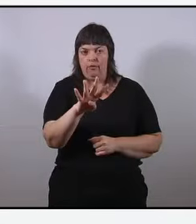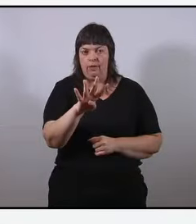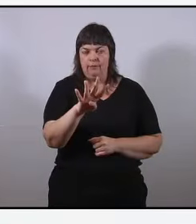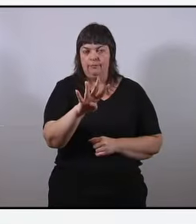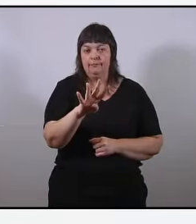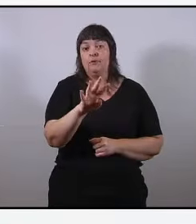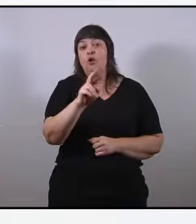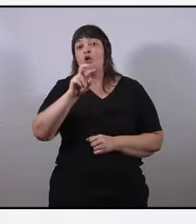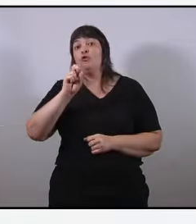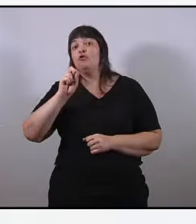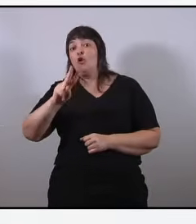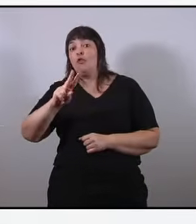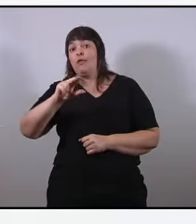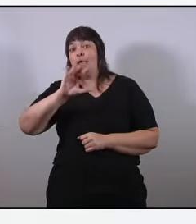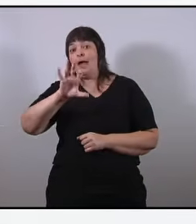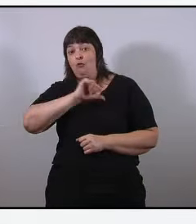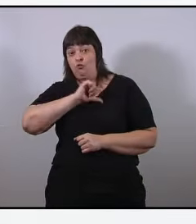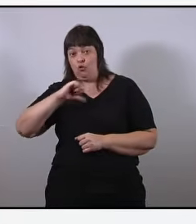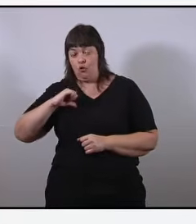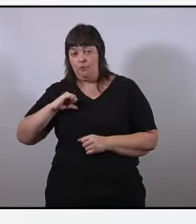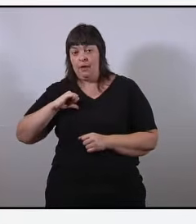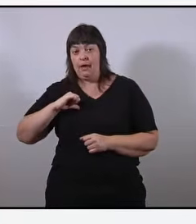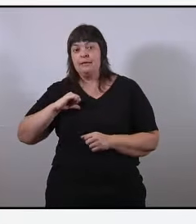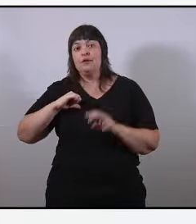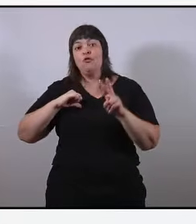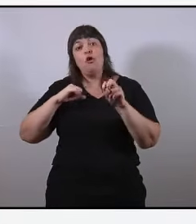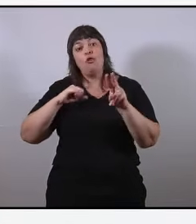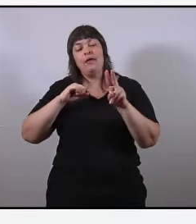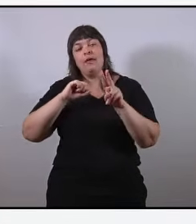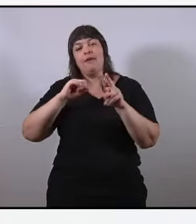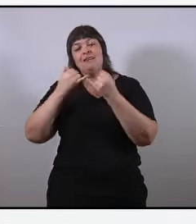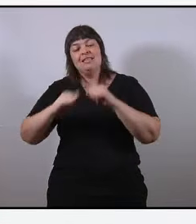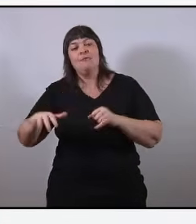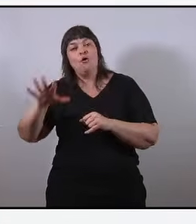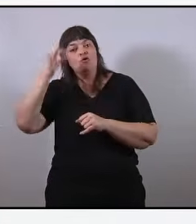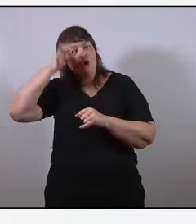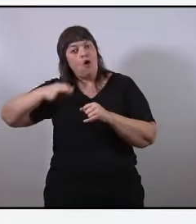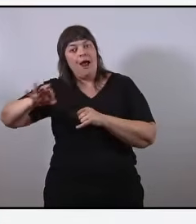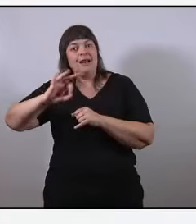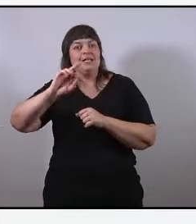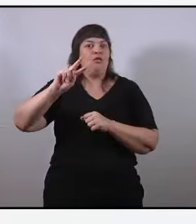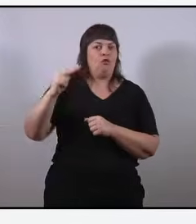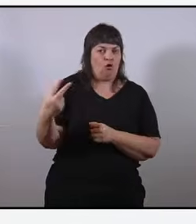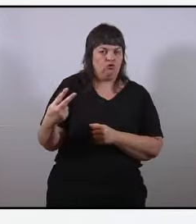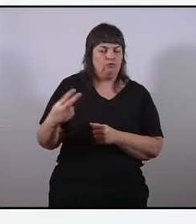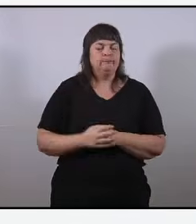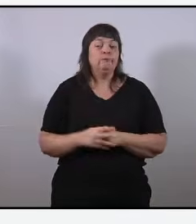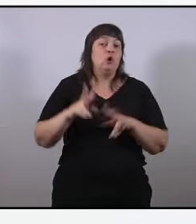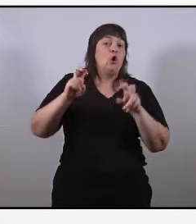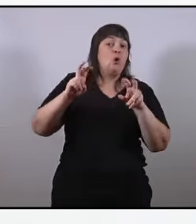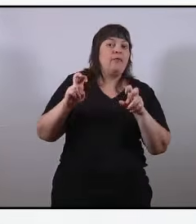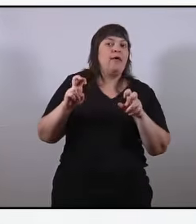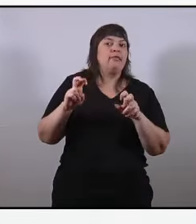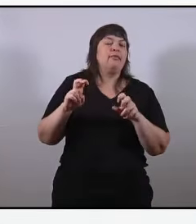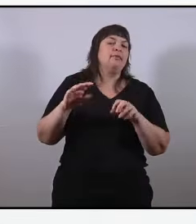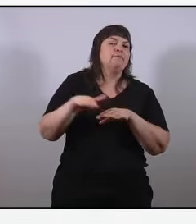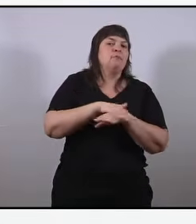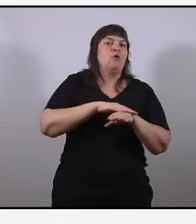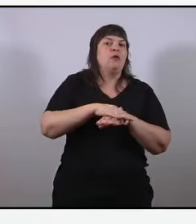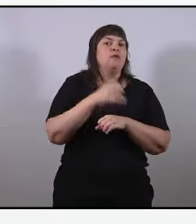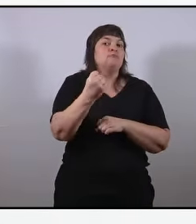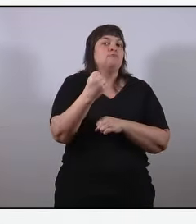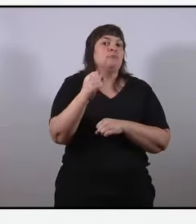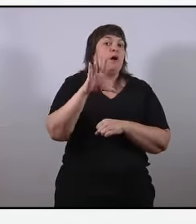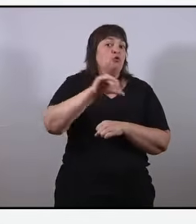de ellos autonómicos, a los que se suman 2 festivos locales. Como novedad, el Ejecutivo Autonómico